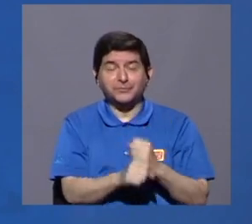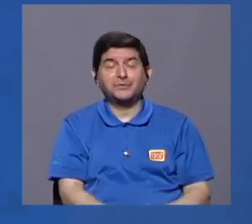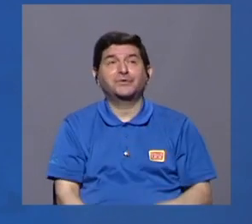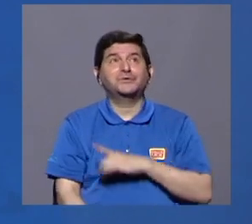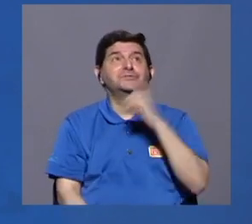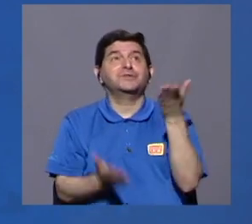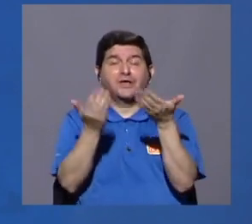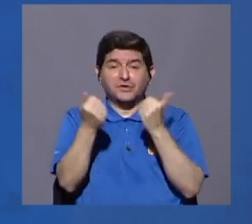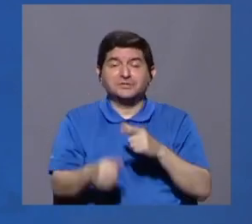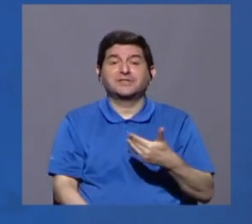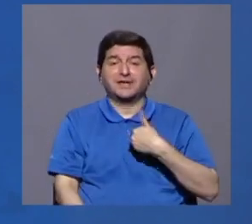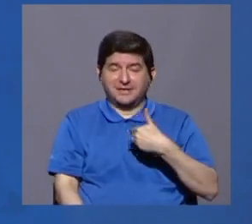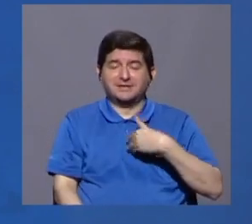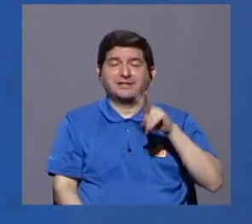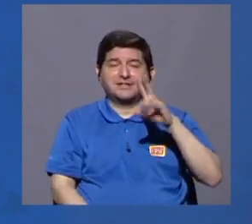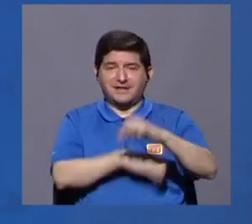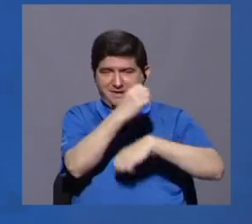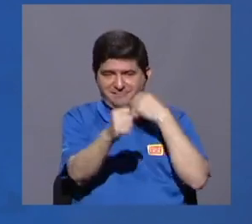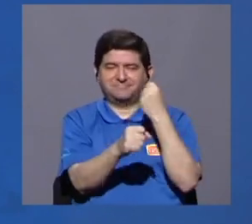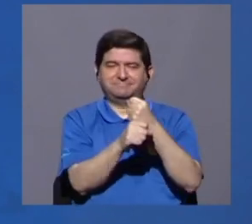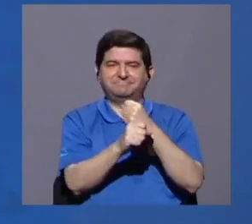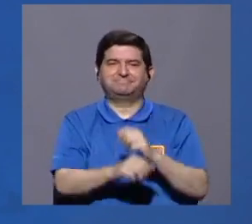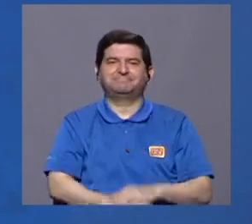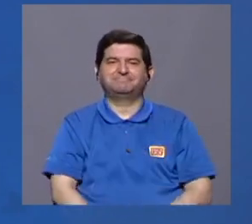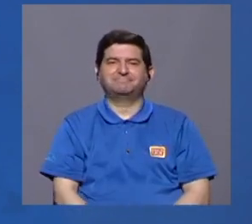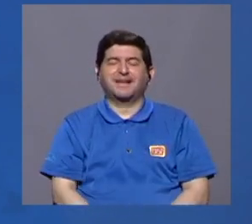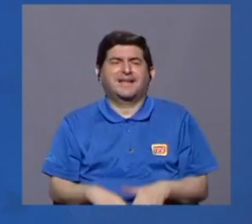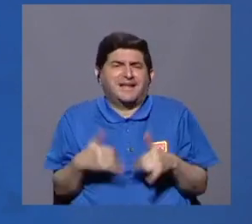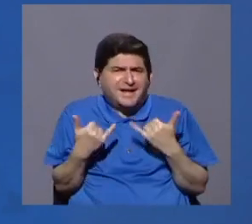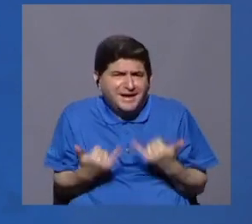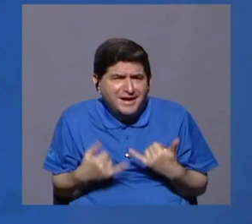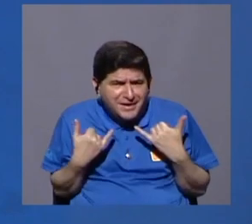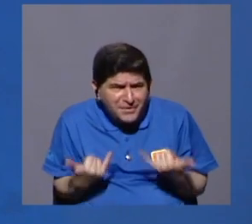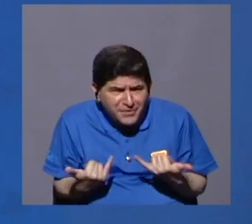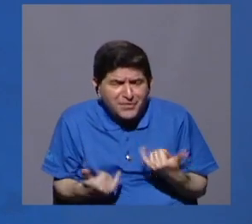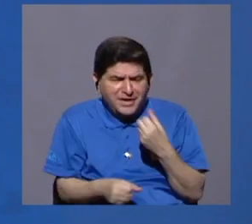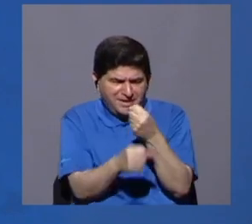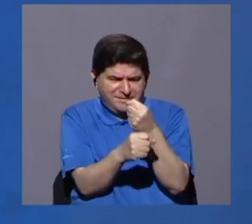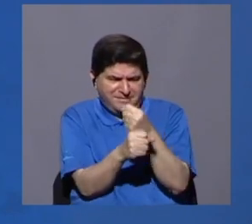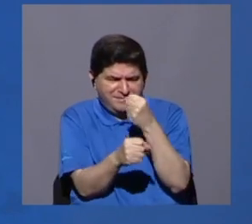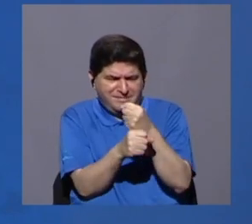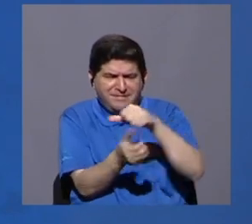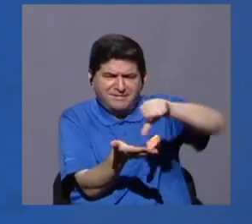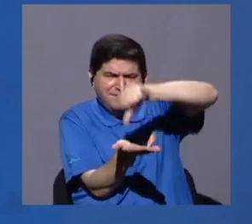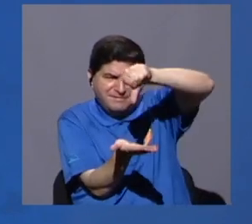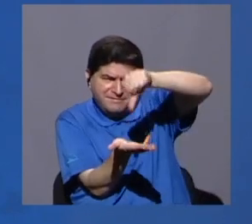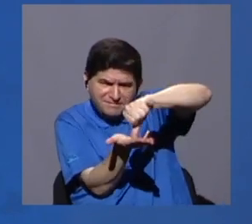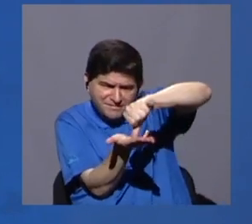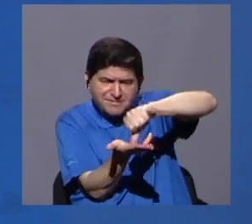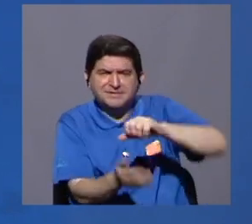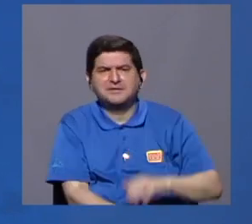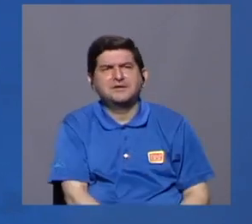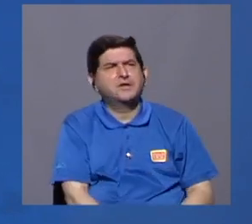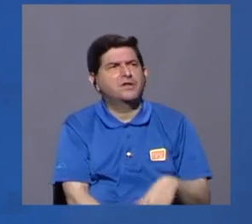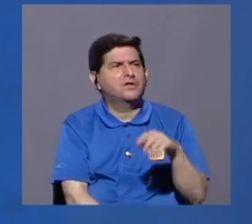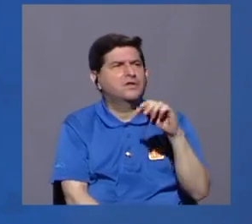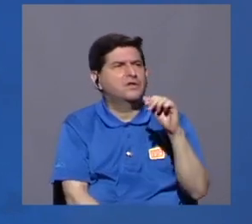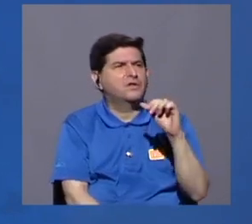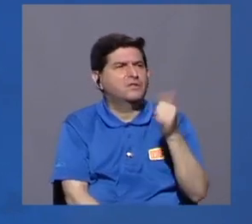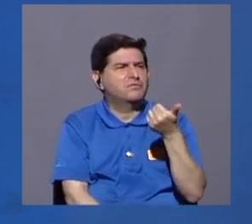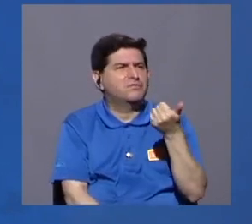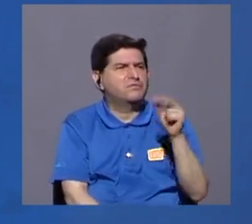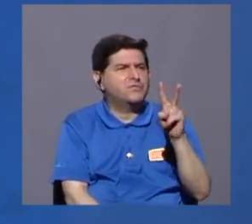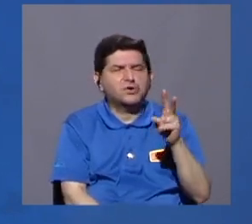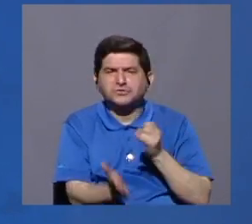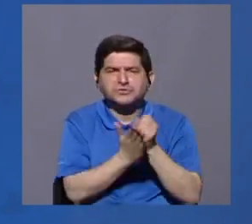cumple y bueno ahorita estamos trabajando en el centro aproximadamente unos 12 un poquito